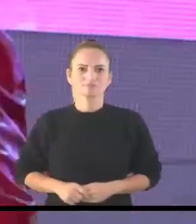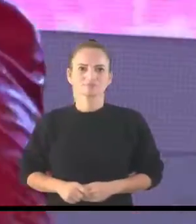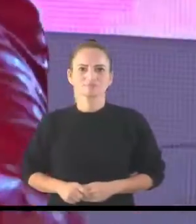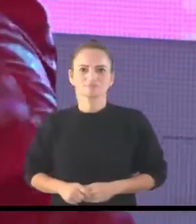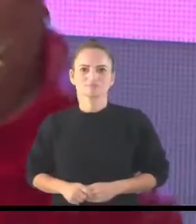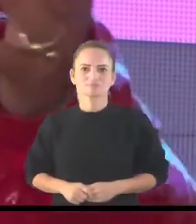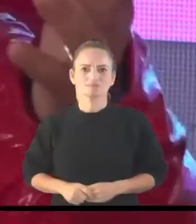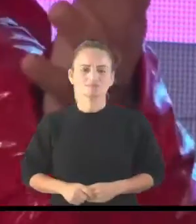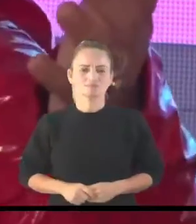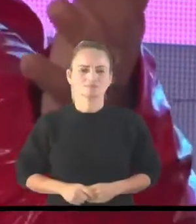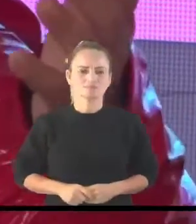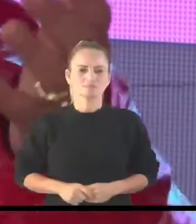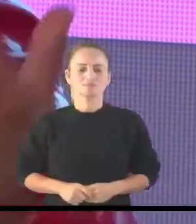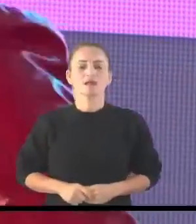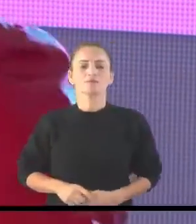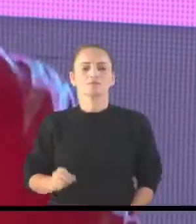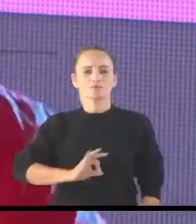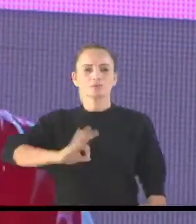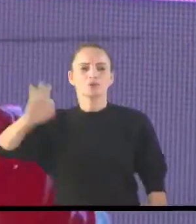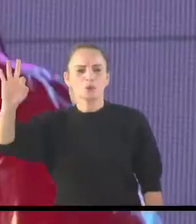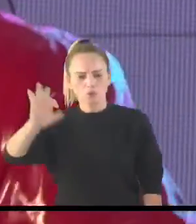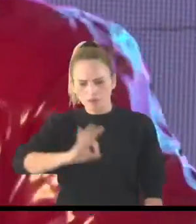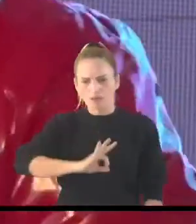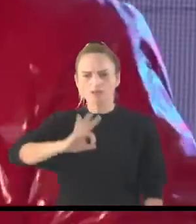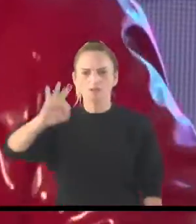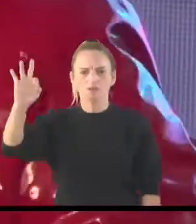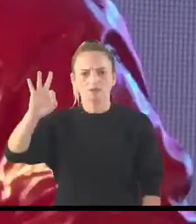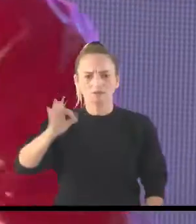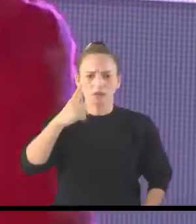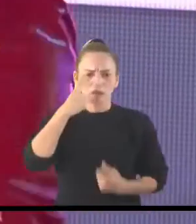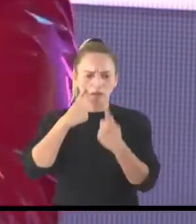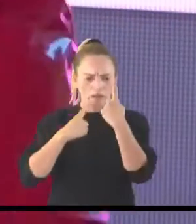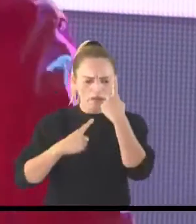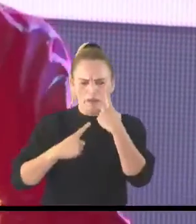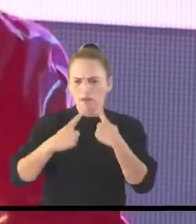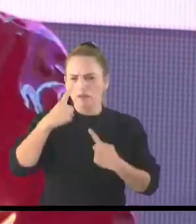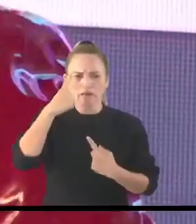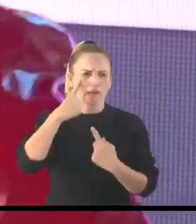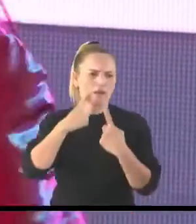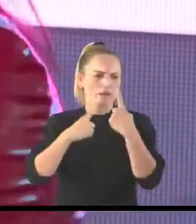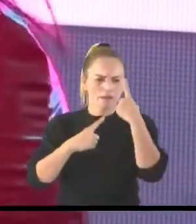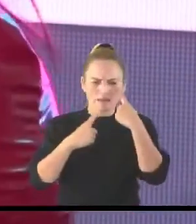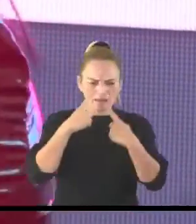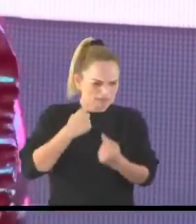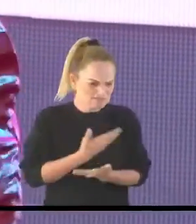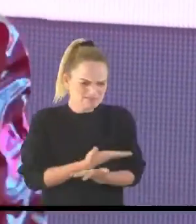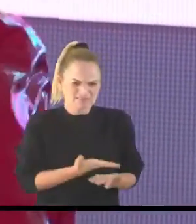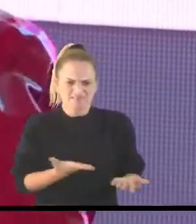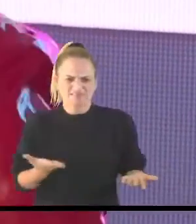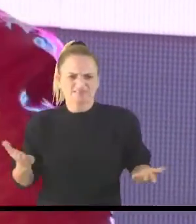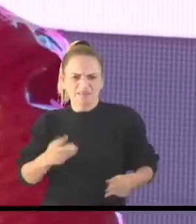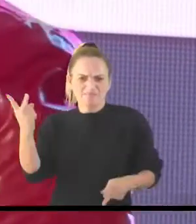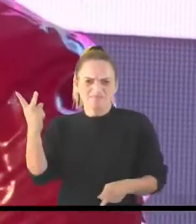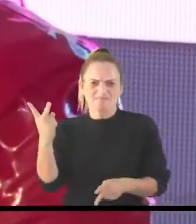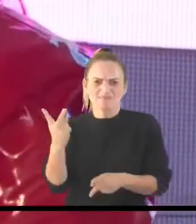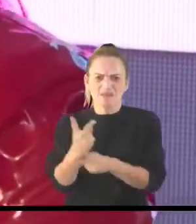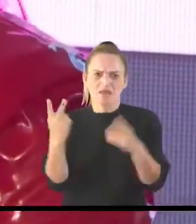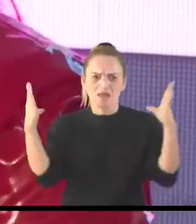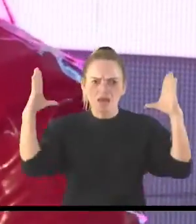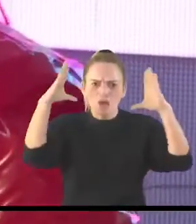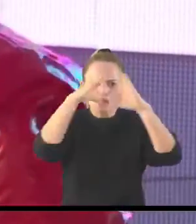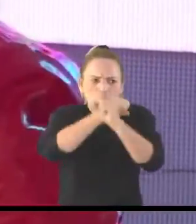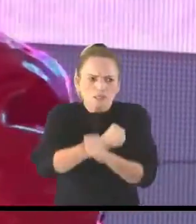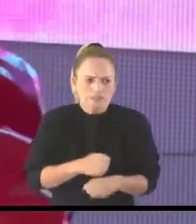maldad. Y nunca más corazones llenos de tanta sevicia, sembrando en la noche